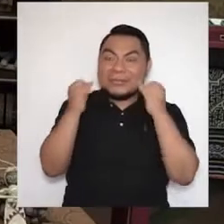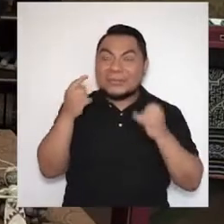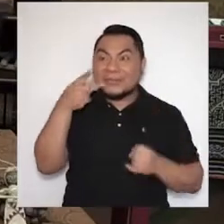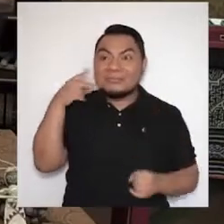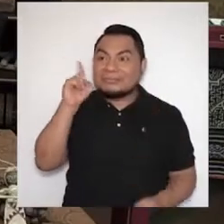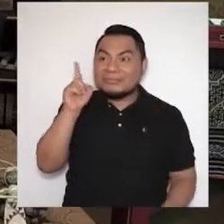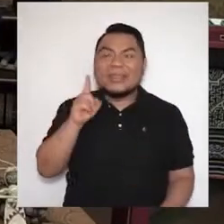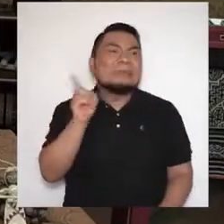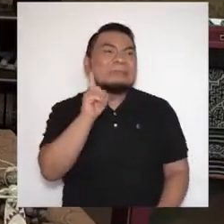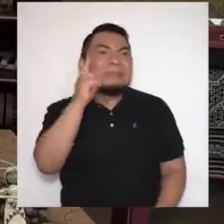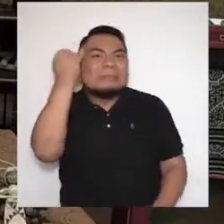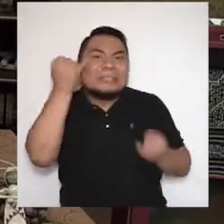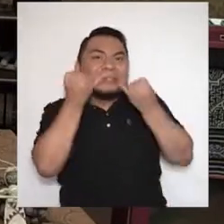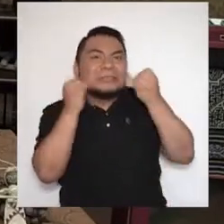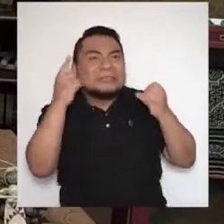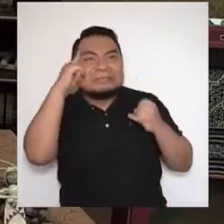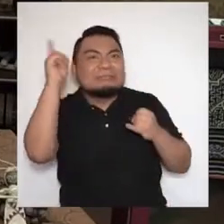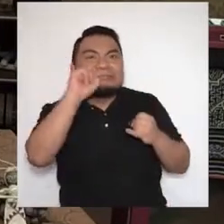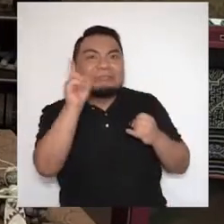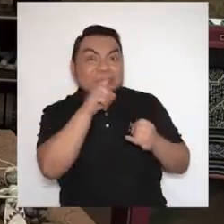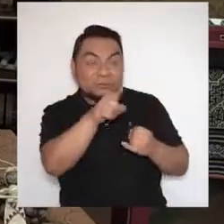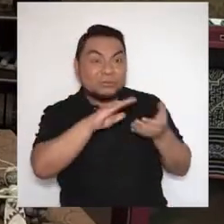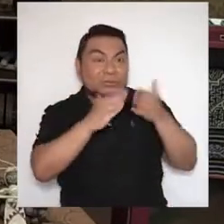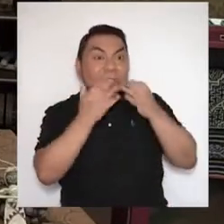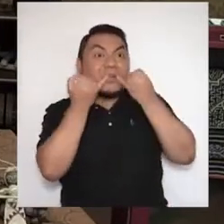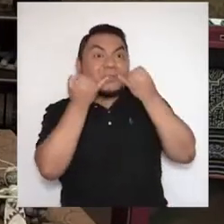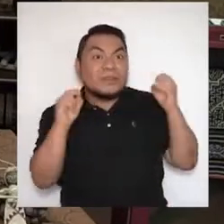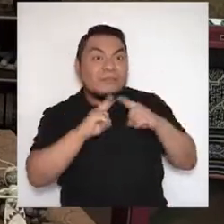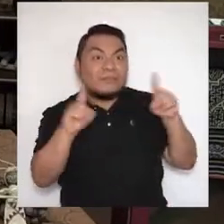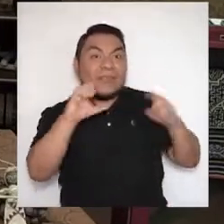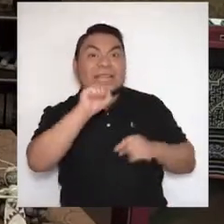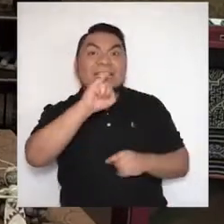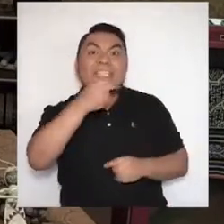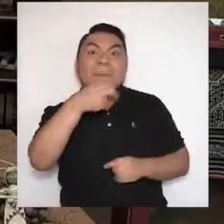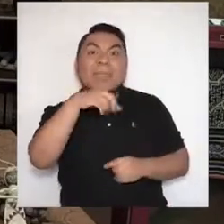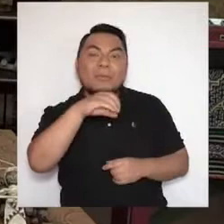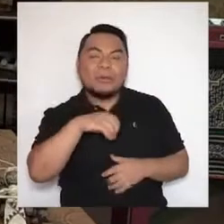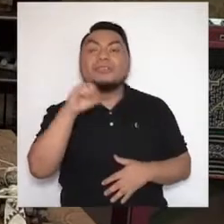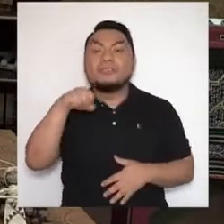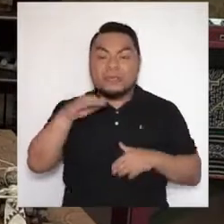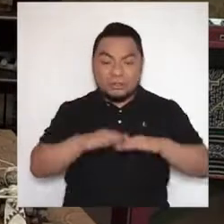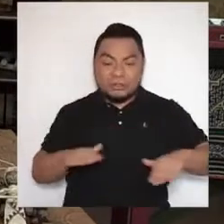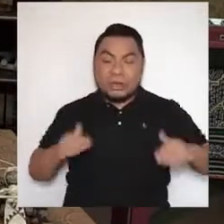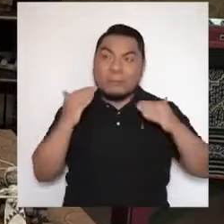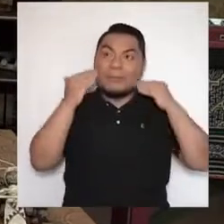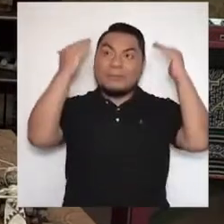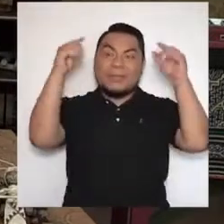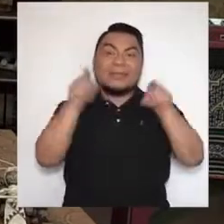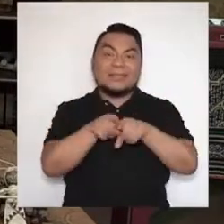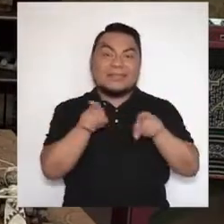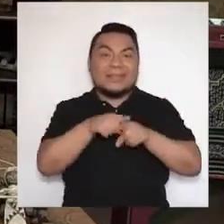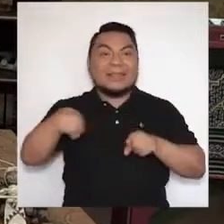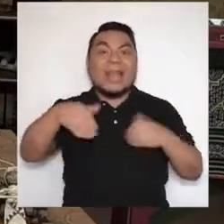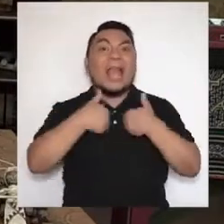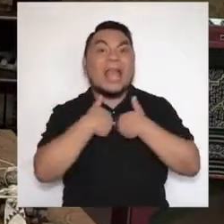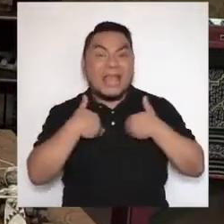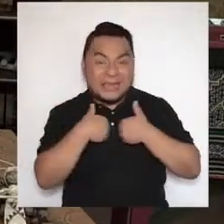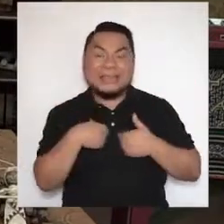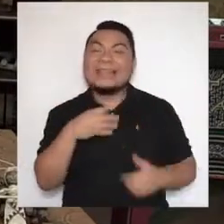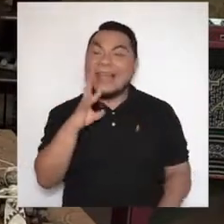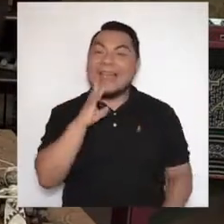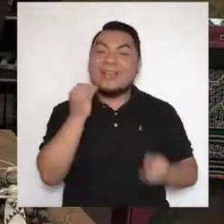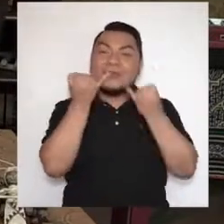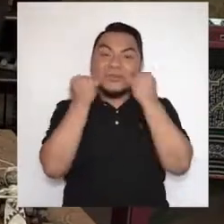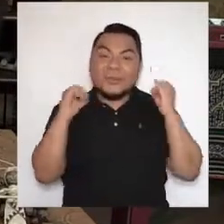yo no hablo shipibo. ¿En tu pueblo hablan shipibo? Claro que sí, los niños, hasta los más grandes, e incluso hasta los animales.